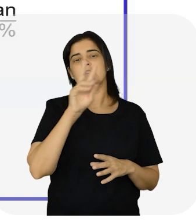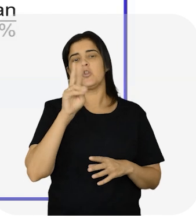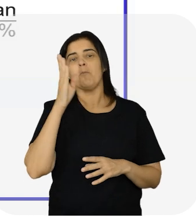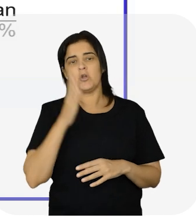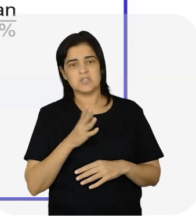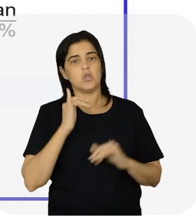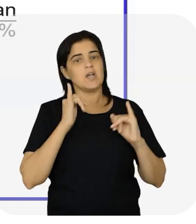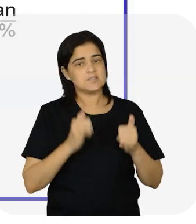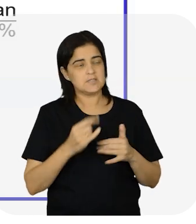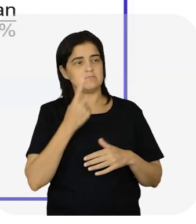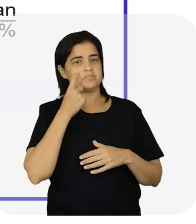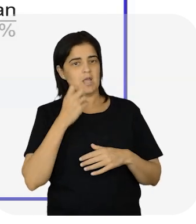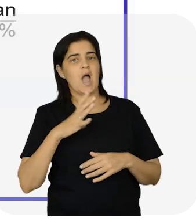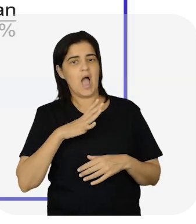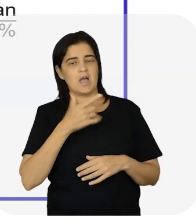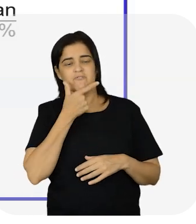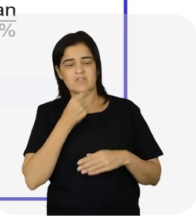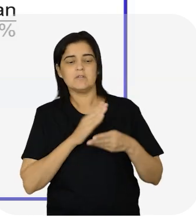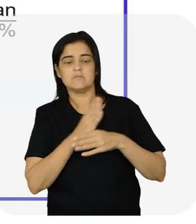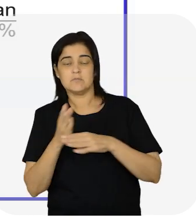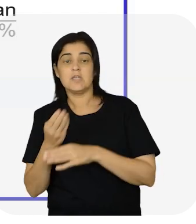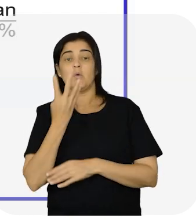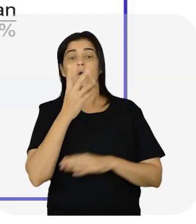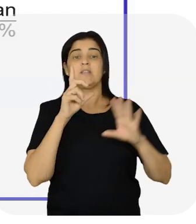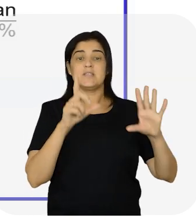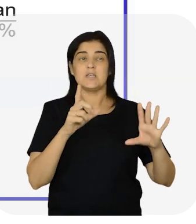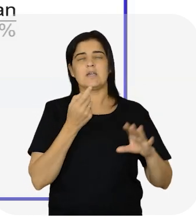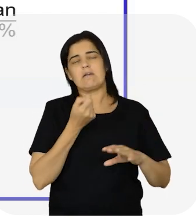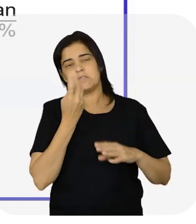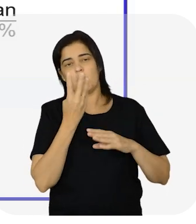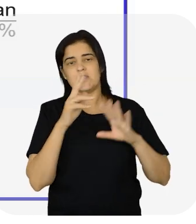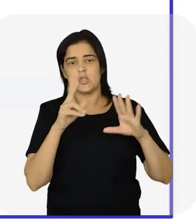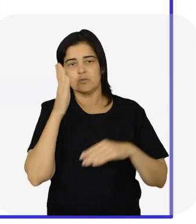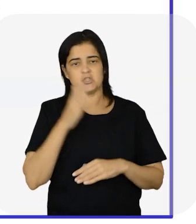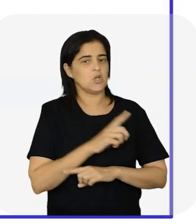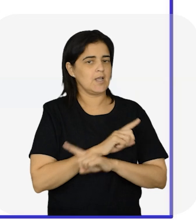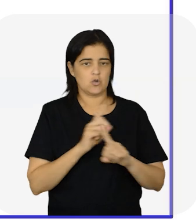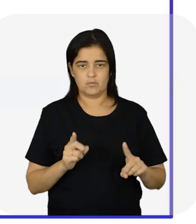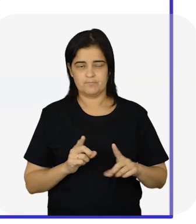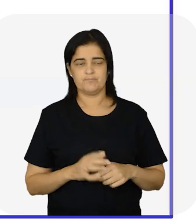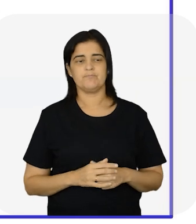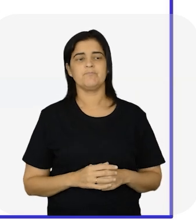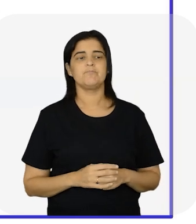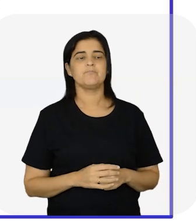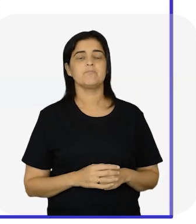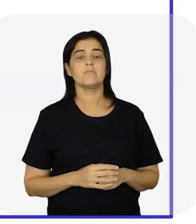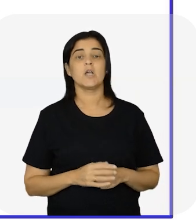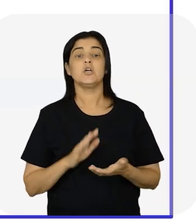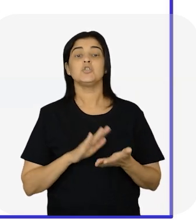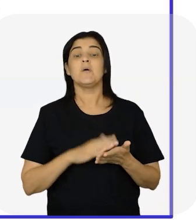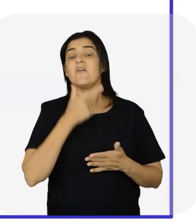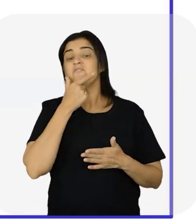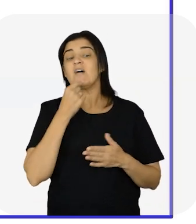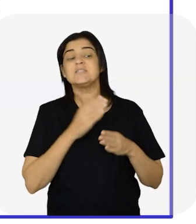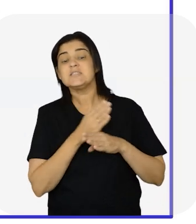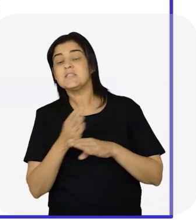52% que sí identifican facilitadores y un 47, casi 48% que no. En cuanto a los